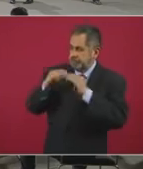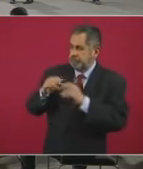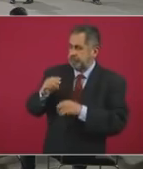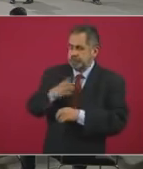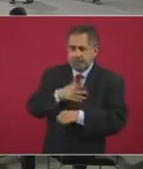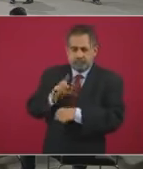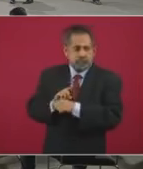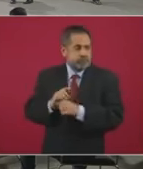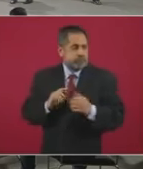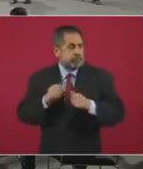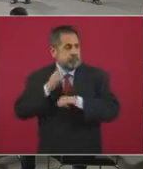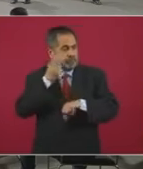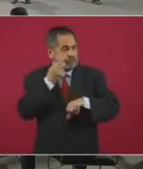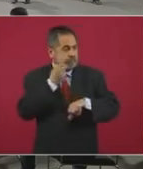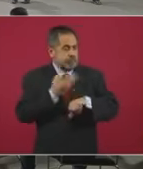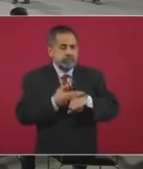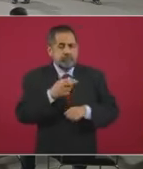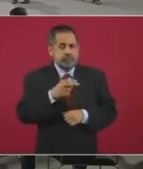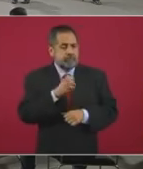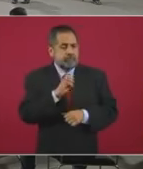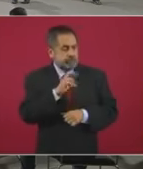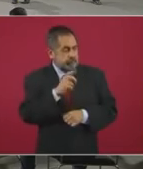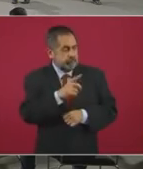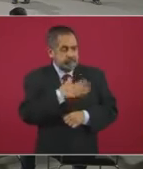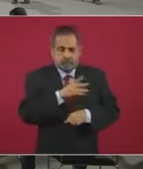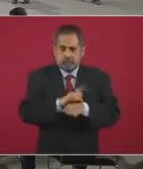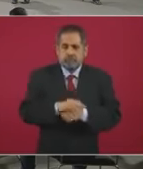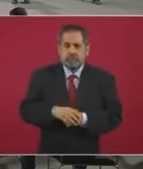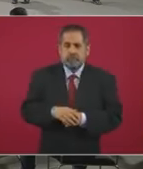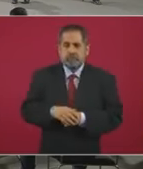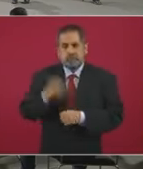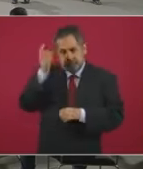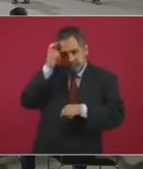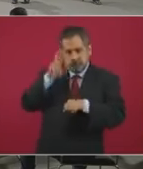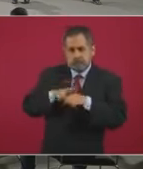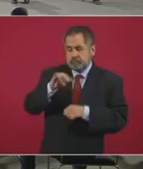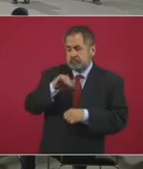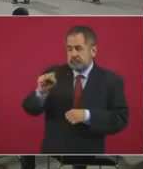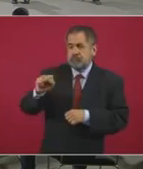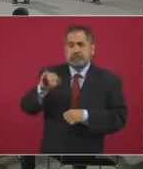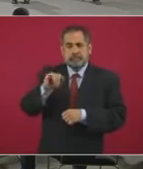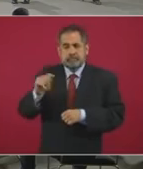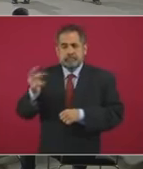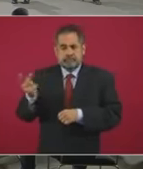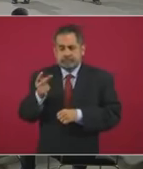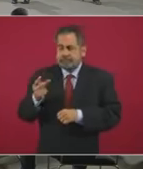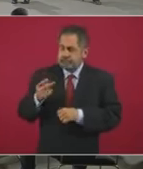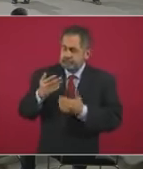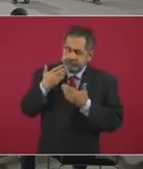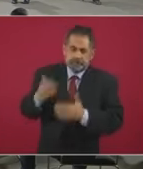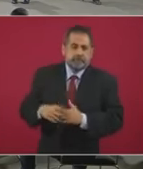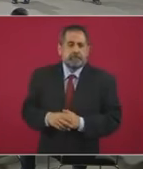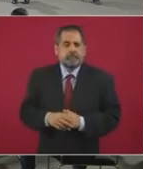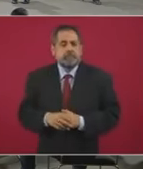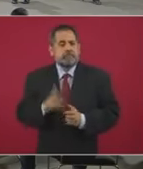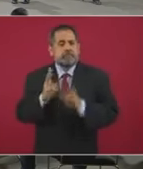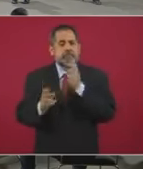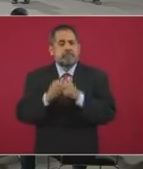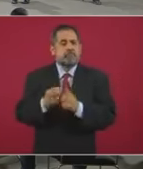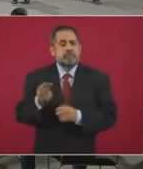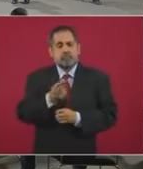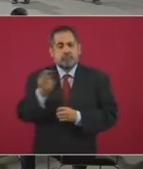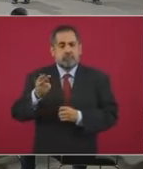Ebrard, queridos compañeros directores del IMSS y director médico del ISSSTE. Comento con ustedes, como lo